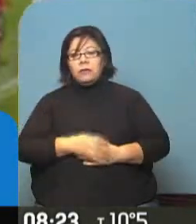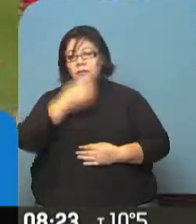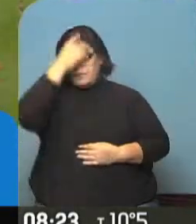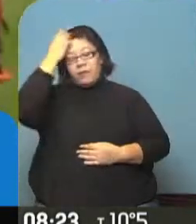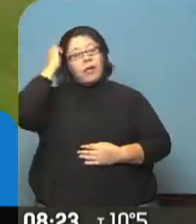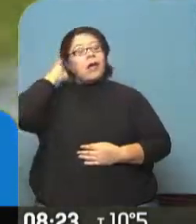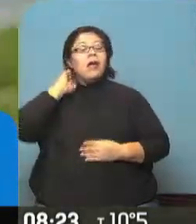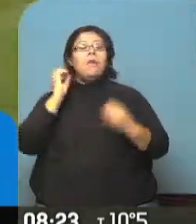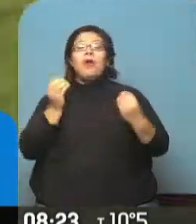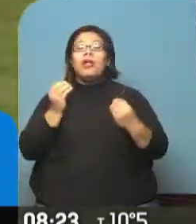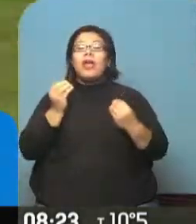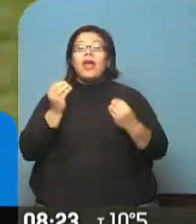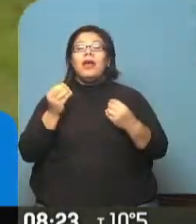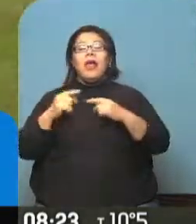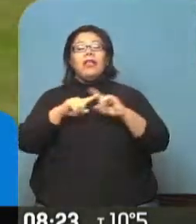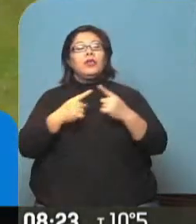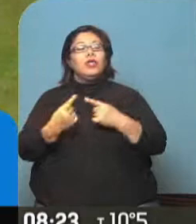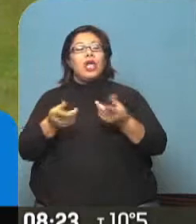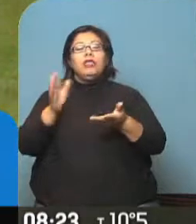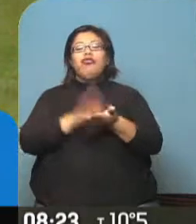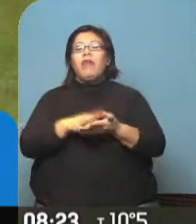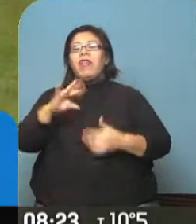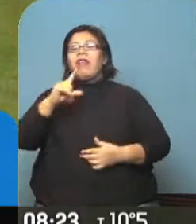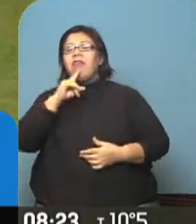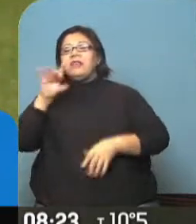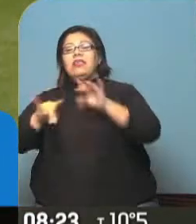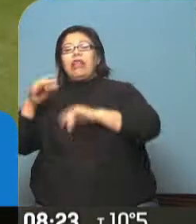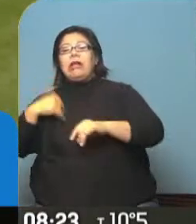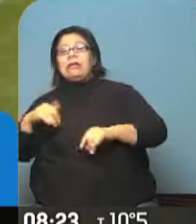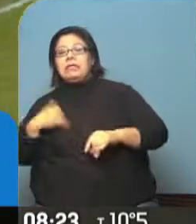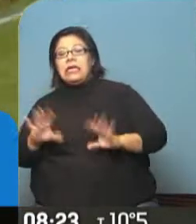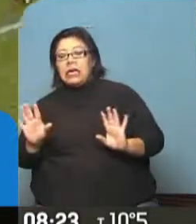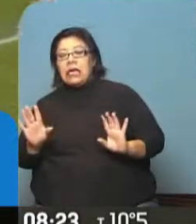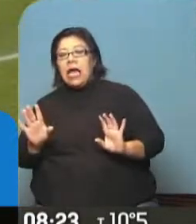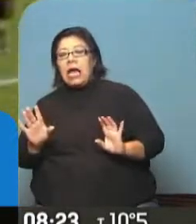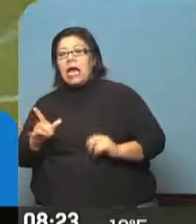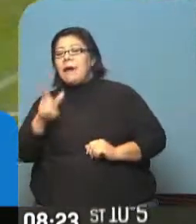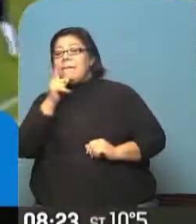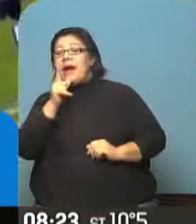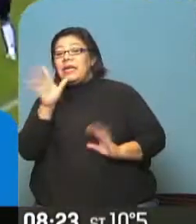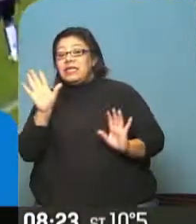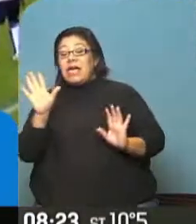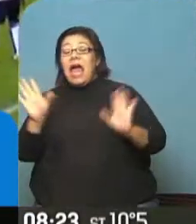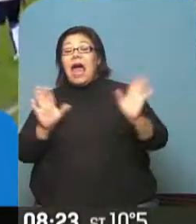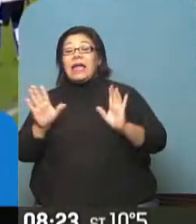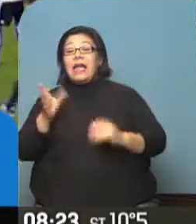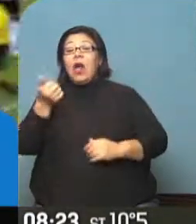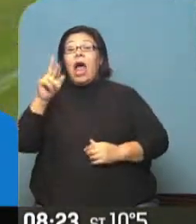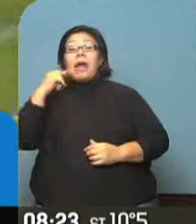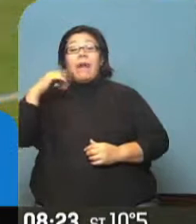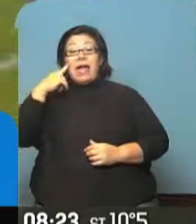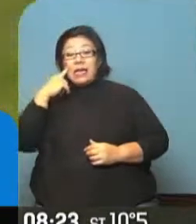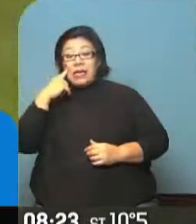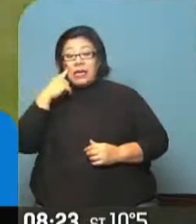la postura del entrenador de la selección argentina, que obviamente pretendía que Armani, tal cual lo va a hacer recién en el día de hoy,